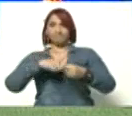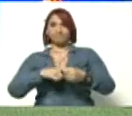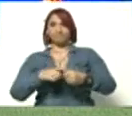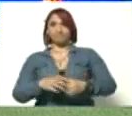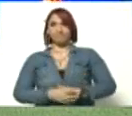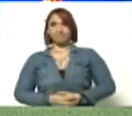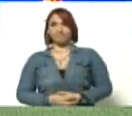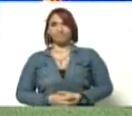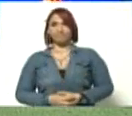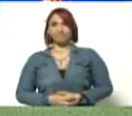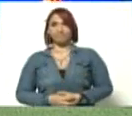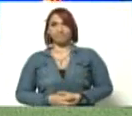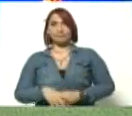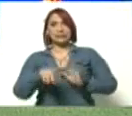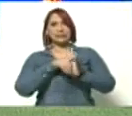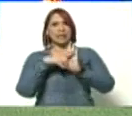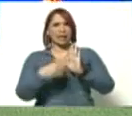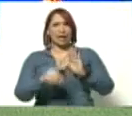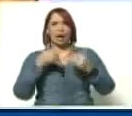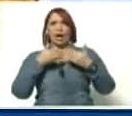que